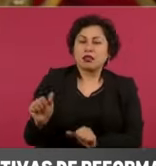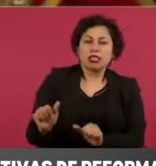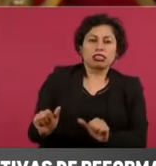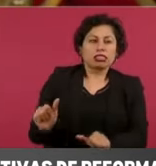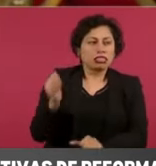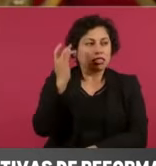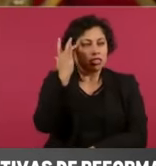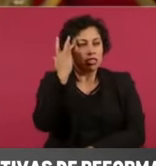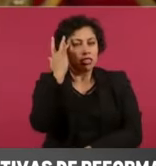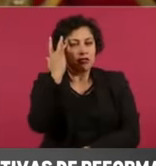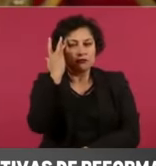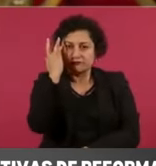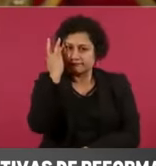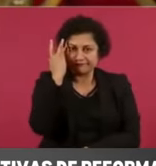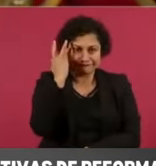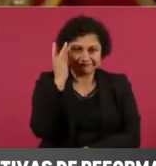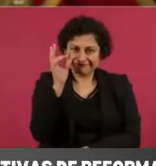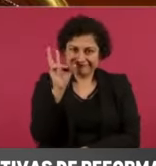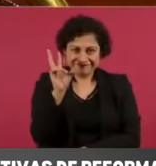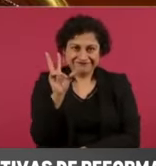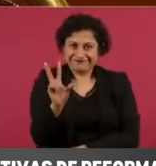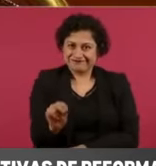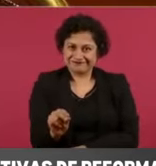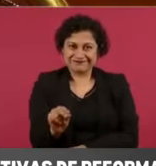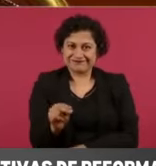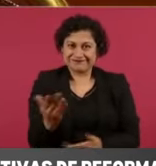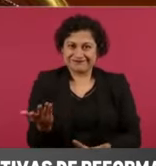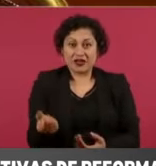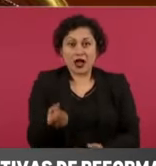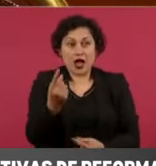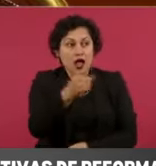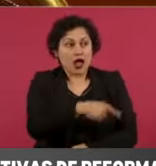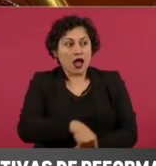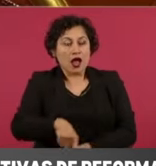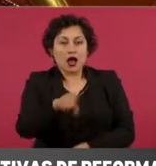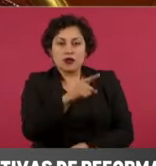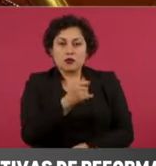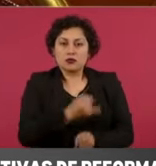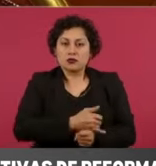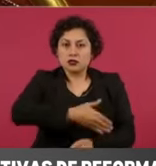no tienen con qué comprar su inocencia